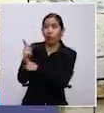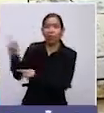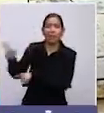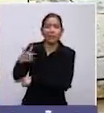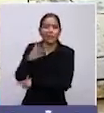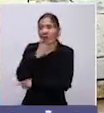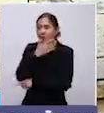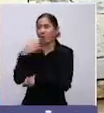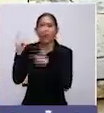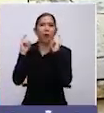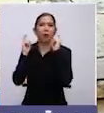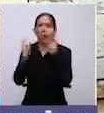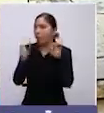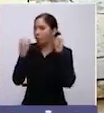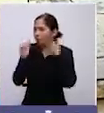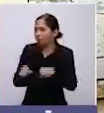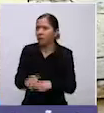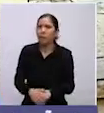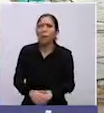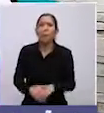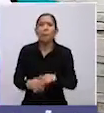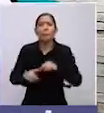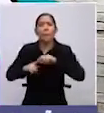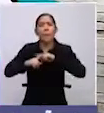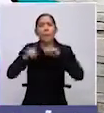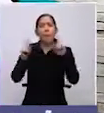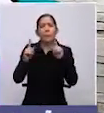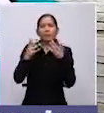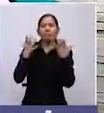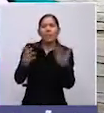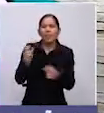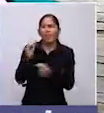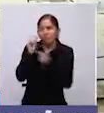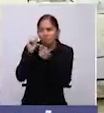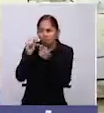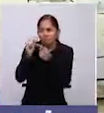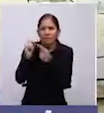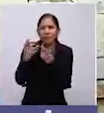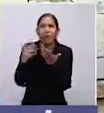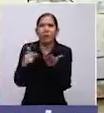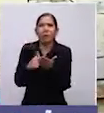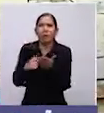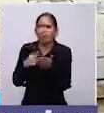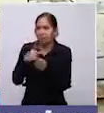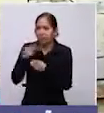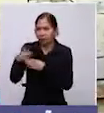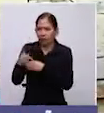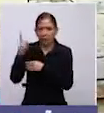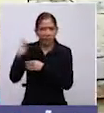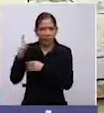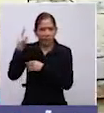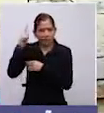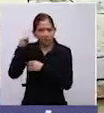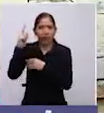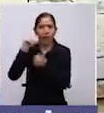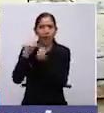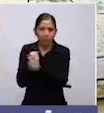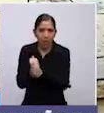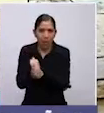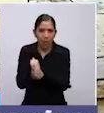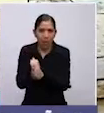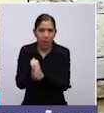que se le puede dar a la niñez. Sin embargo, hay un elemento que hace, que cambia, digamos, el chip de los profesionales, de las profesionales, de todas las personas que